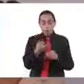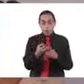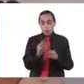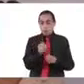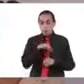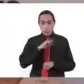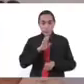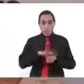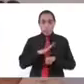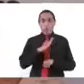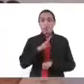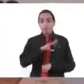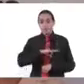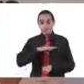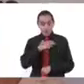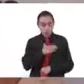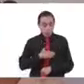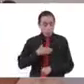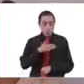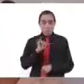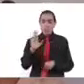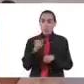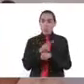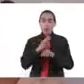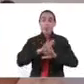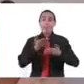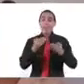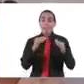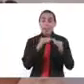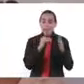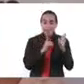tener una vivienda, porque implica